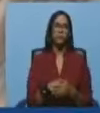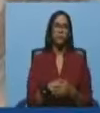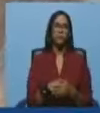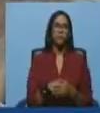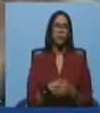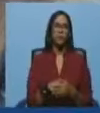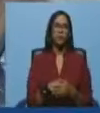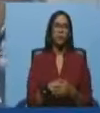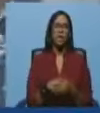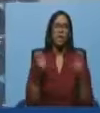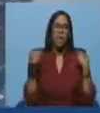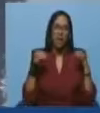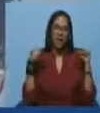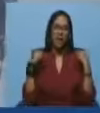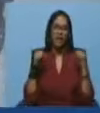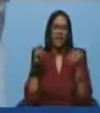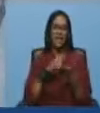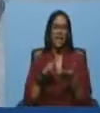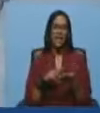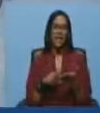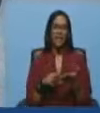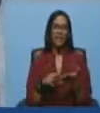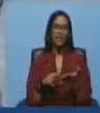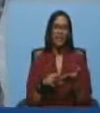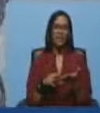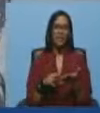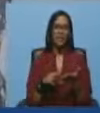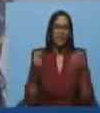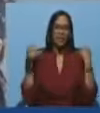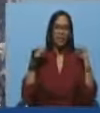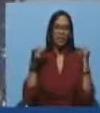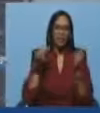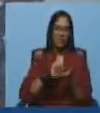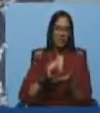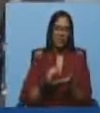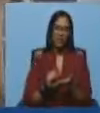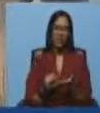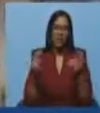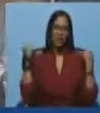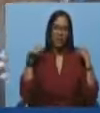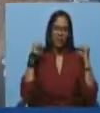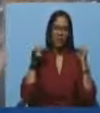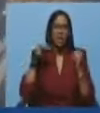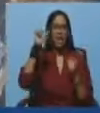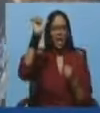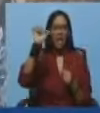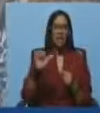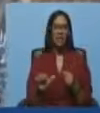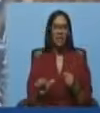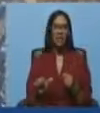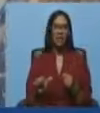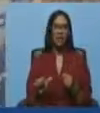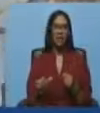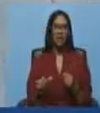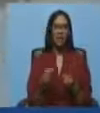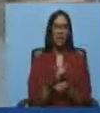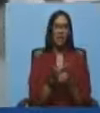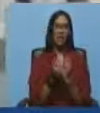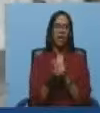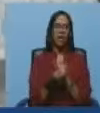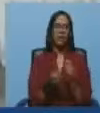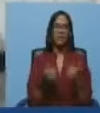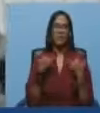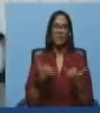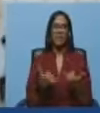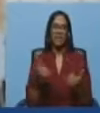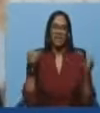Y el ejercicio de leer, el ejercicio de escribir, el ejercicio de analizar, o sea, se transforma en un hecho ya casi